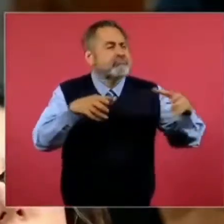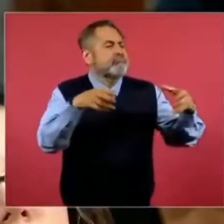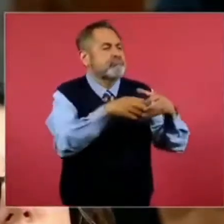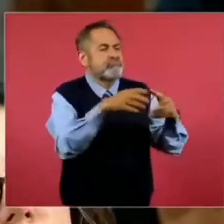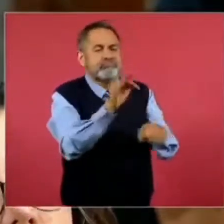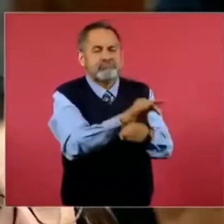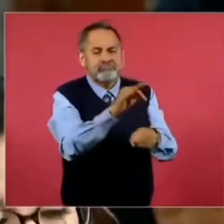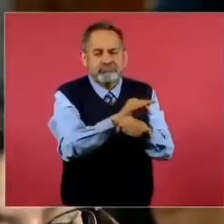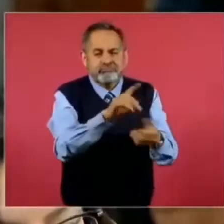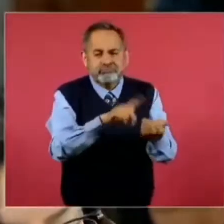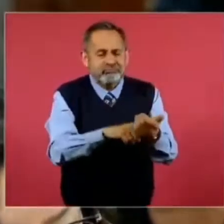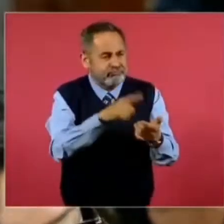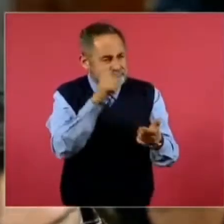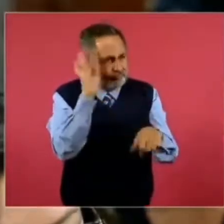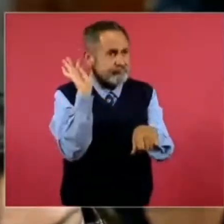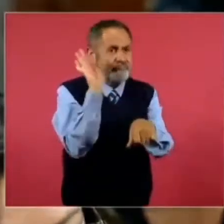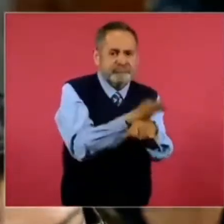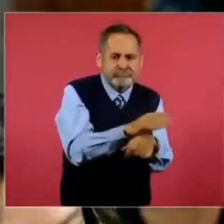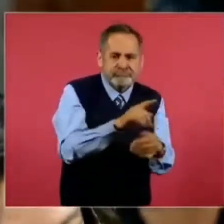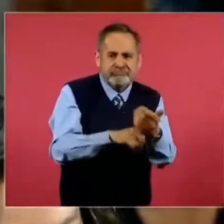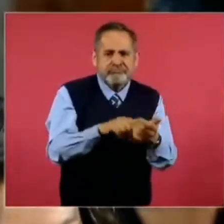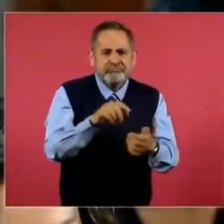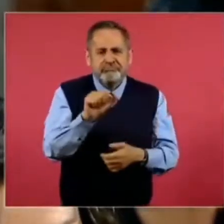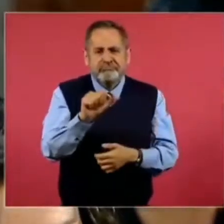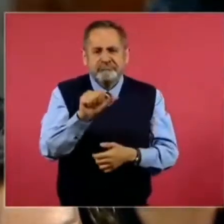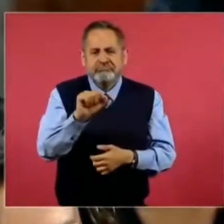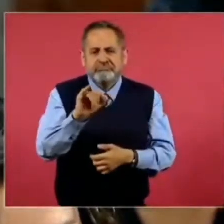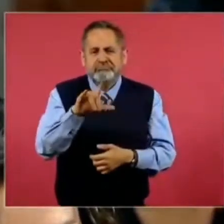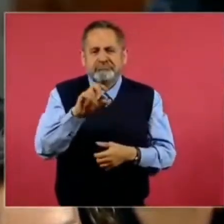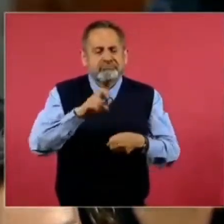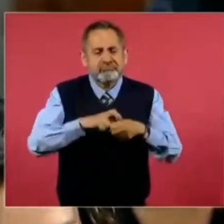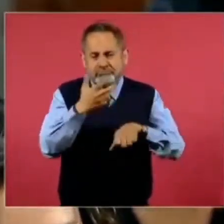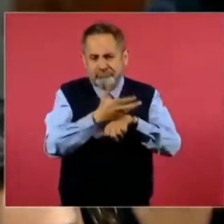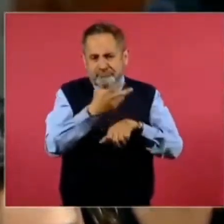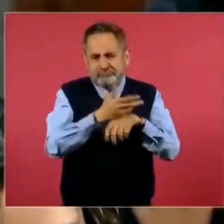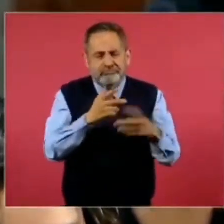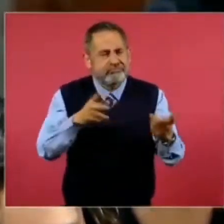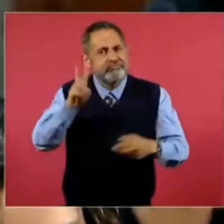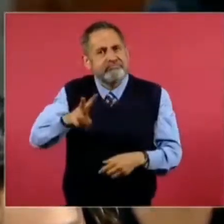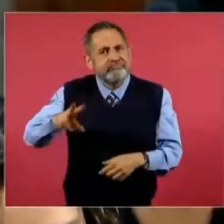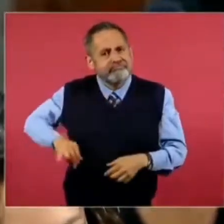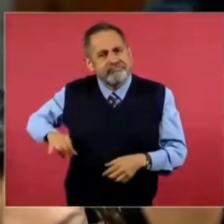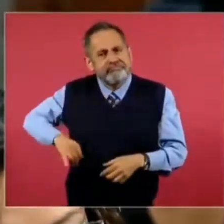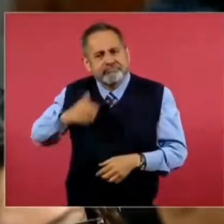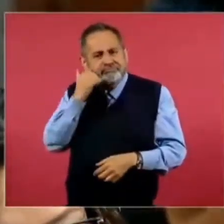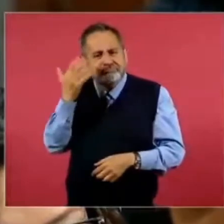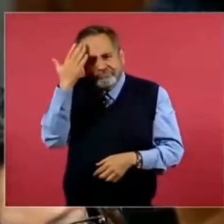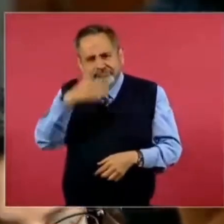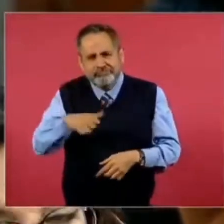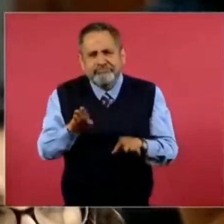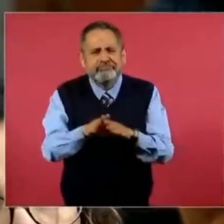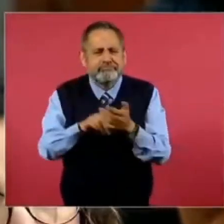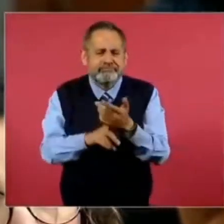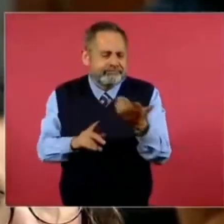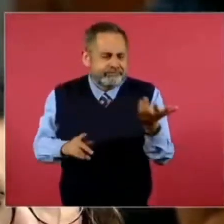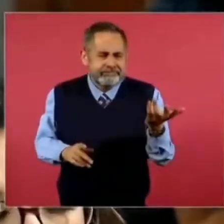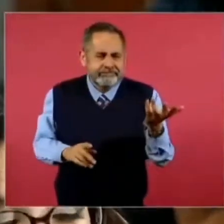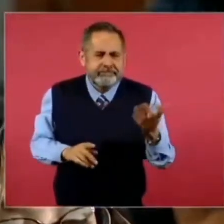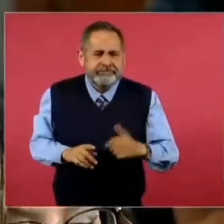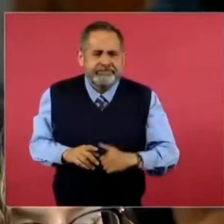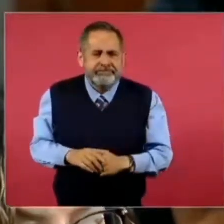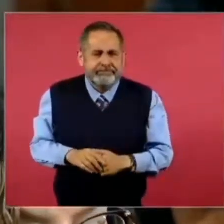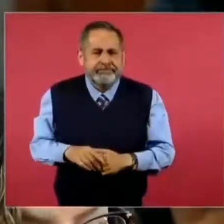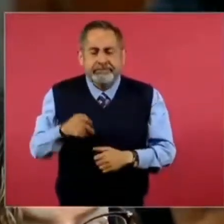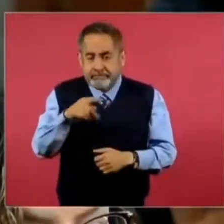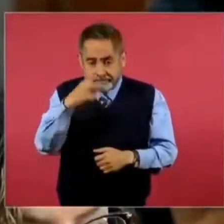defendió para obtener el asilo en Estados Unidos. Y pues la verdad sí nos interesaría mucho saberlo, presidente, si